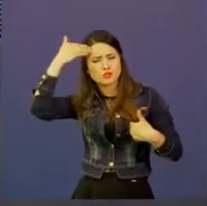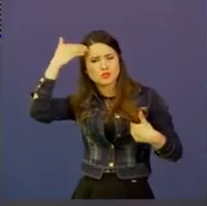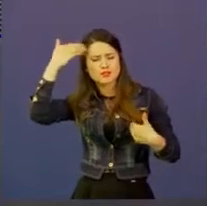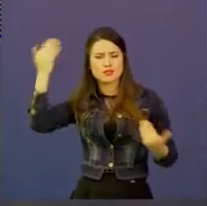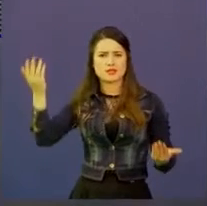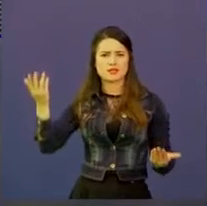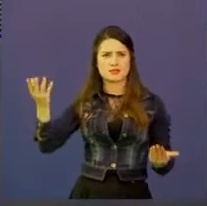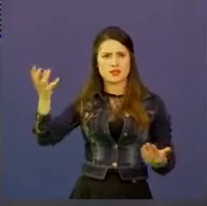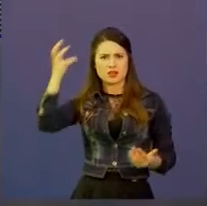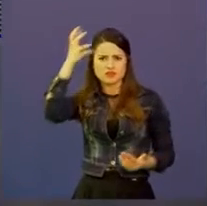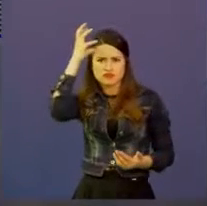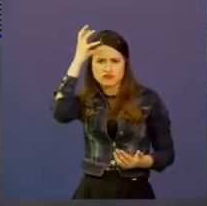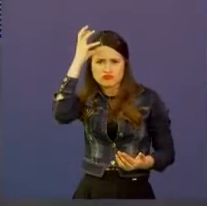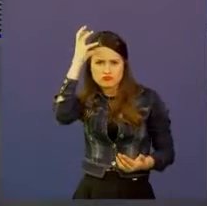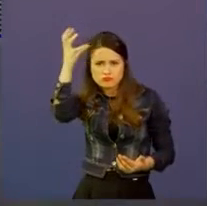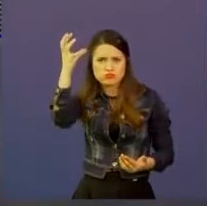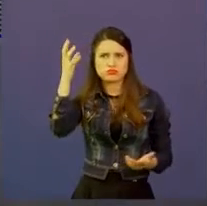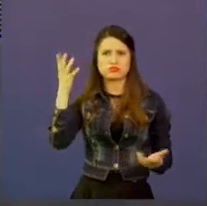conocimiento puede,